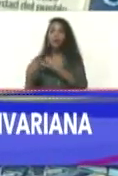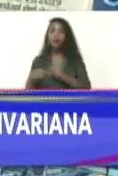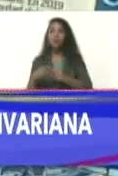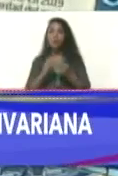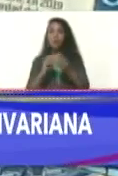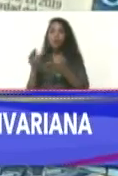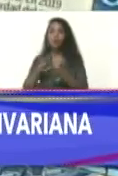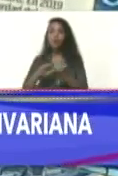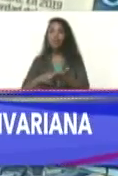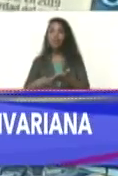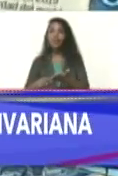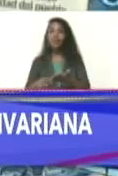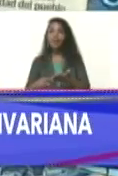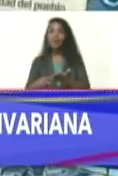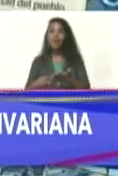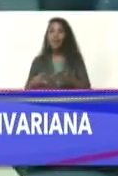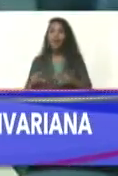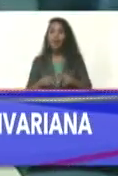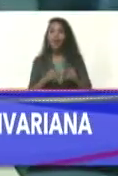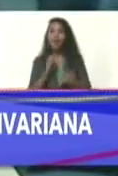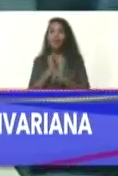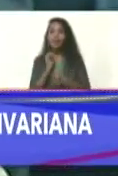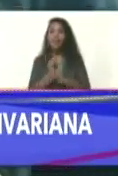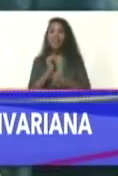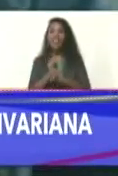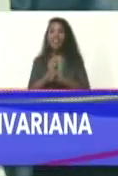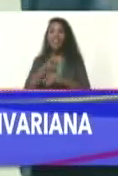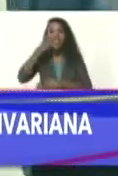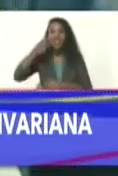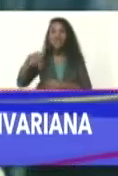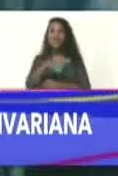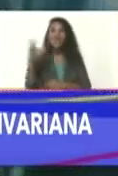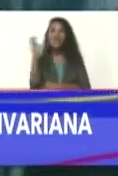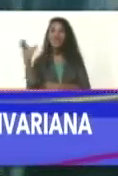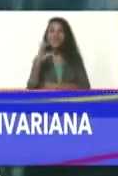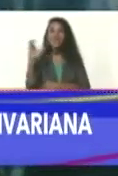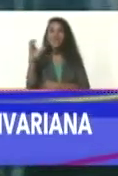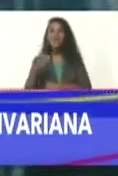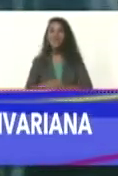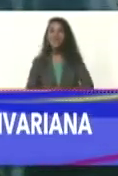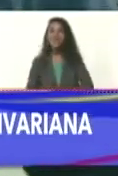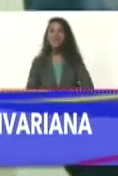lectura. La pueden leer en la página web de Ciudad Caracas.